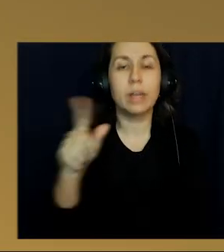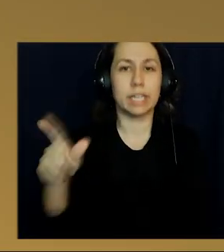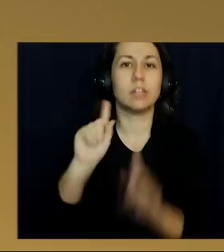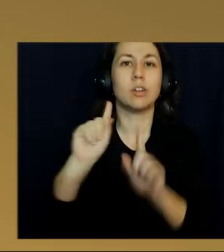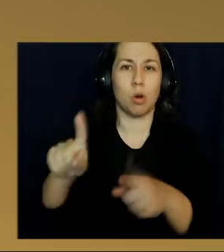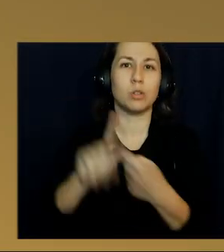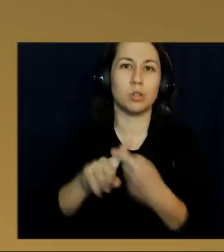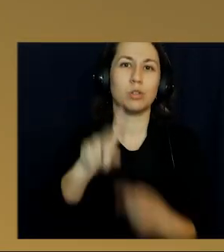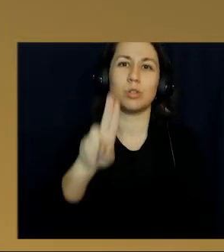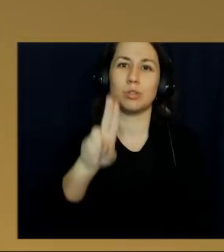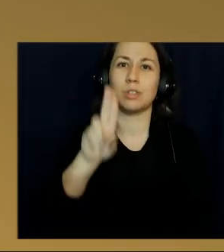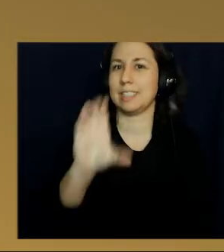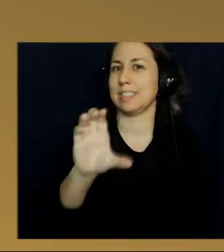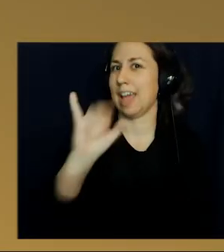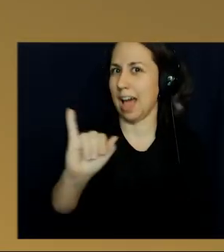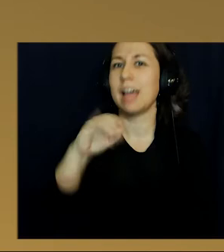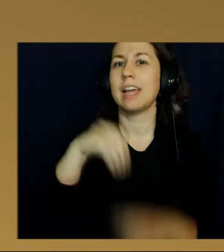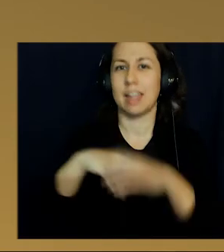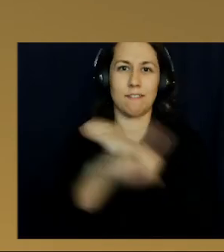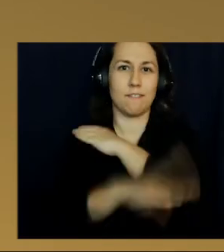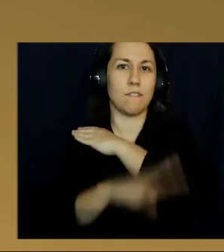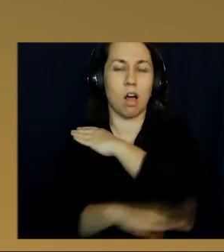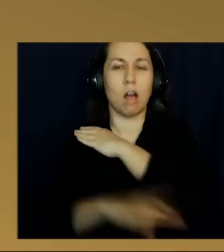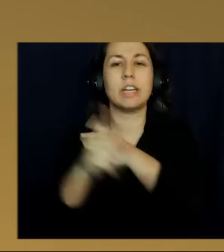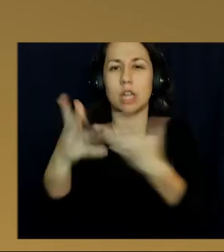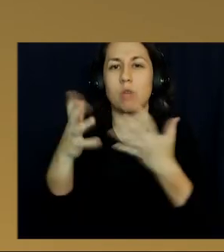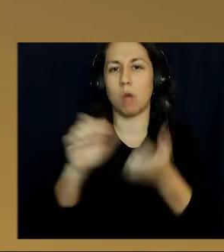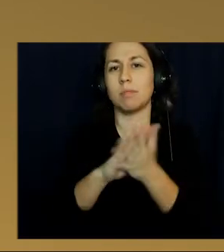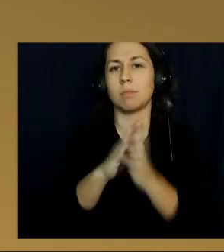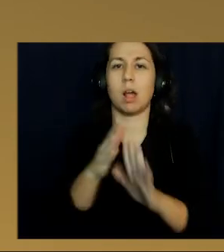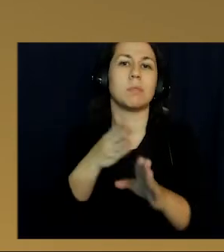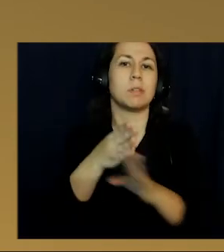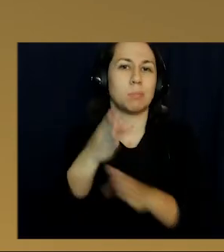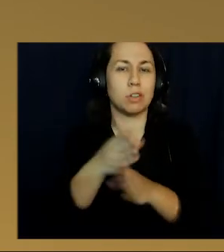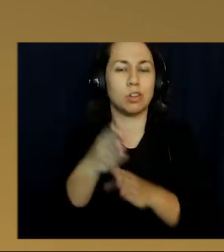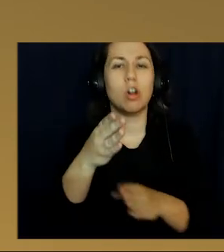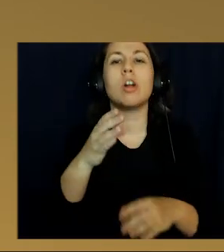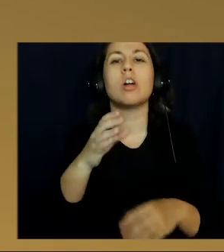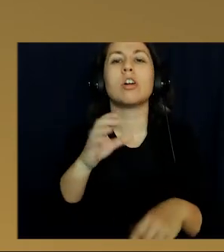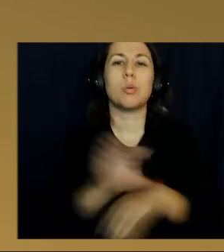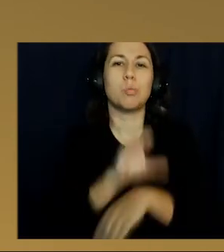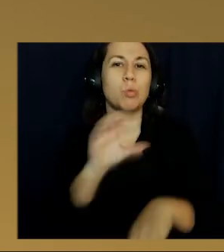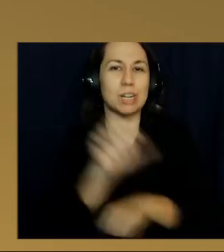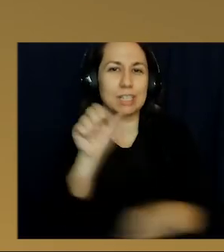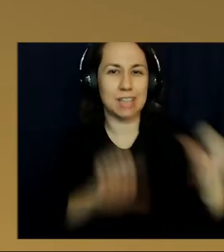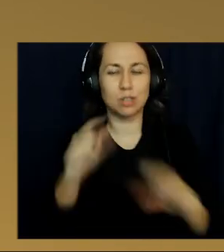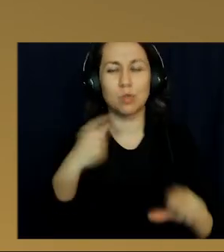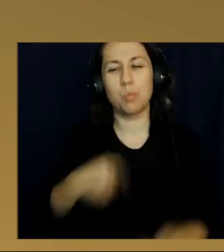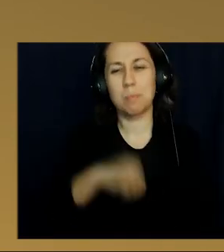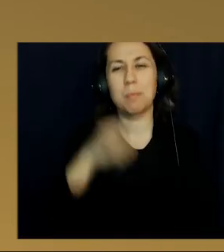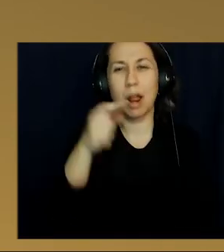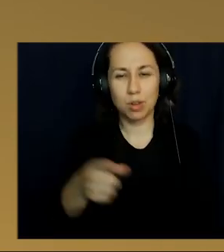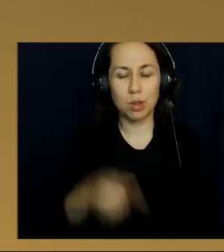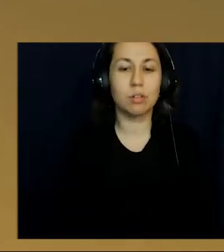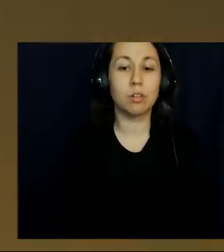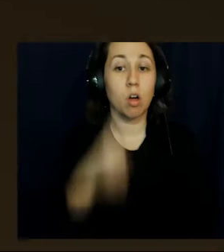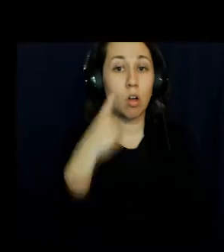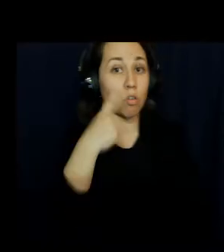Rolando Ávila asiste a UCI en el otoño y piensa estudiar ciencias de computación. Estamos muy orgullosos de ti,